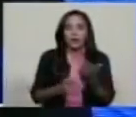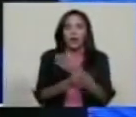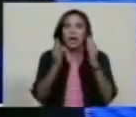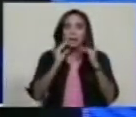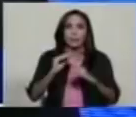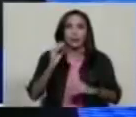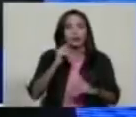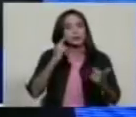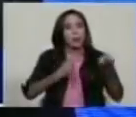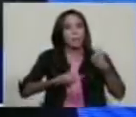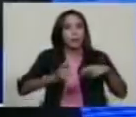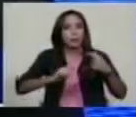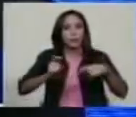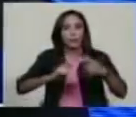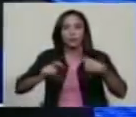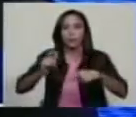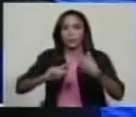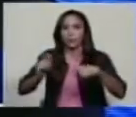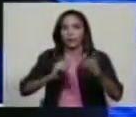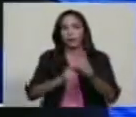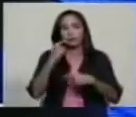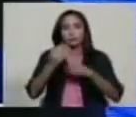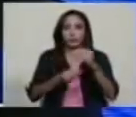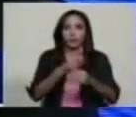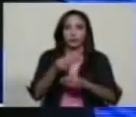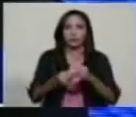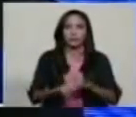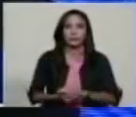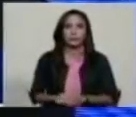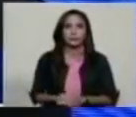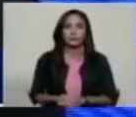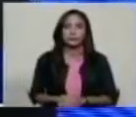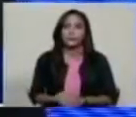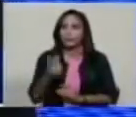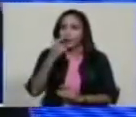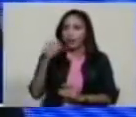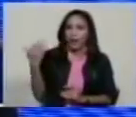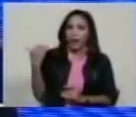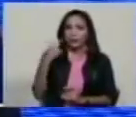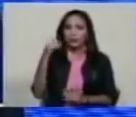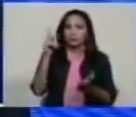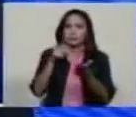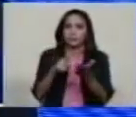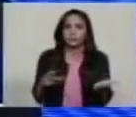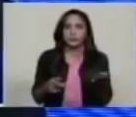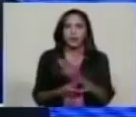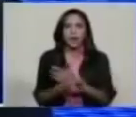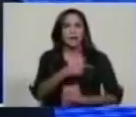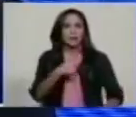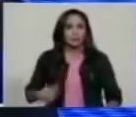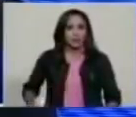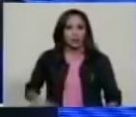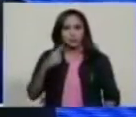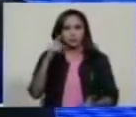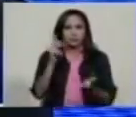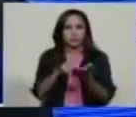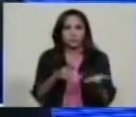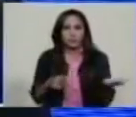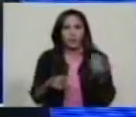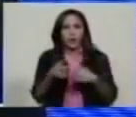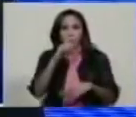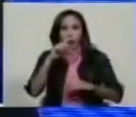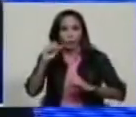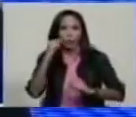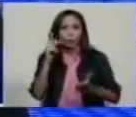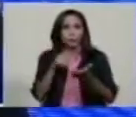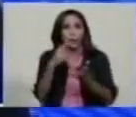una feria de importación. Como decía en la visita a la República China, el propio presidente Maduro, es la primera vez que vemos un